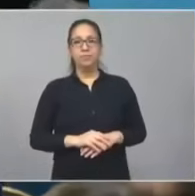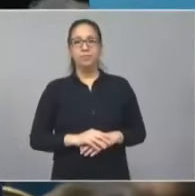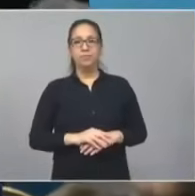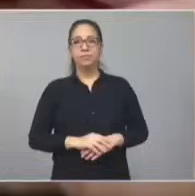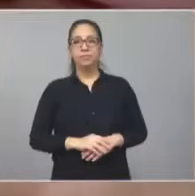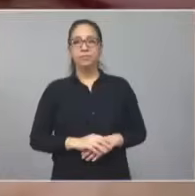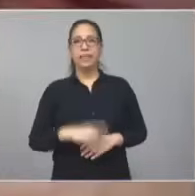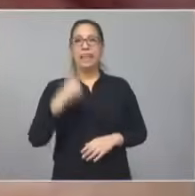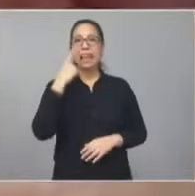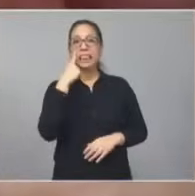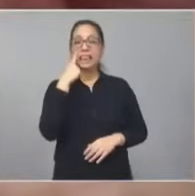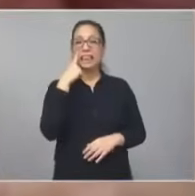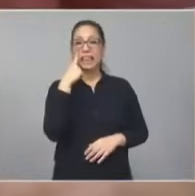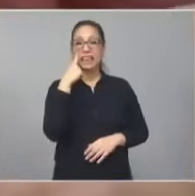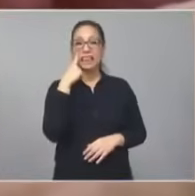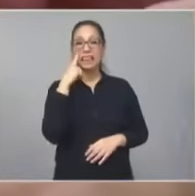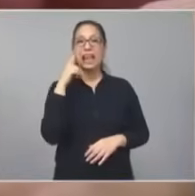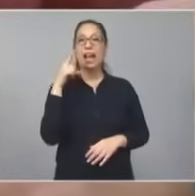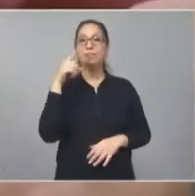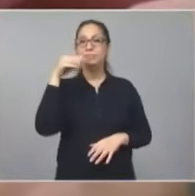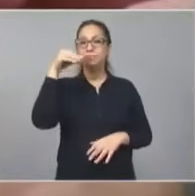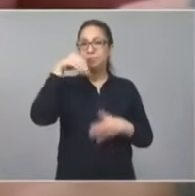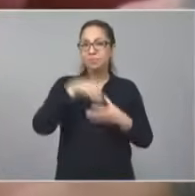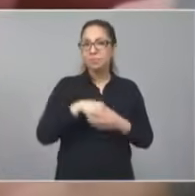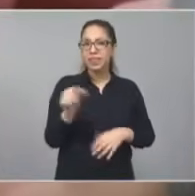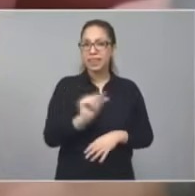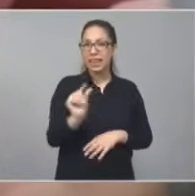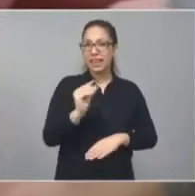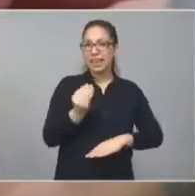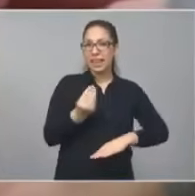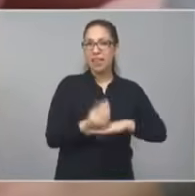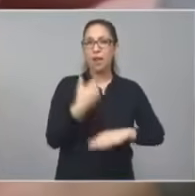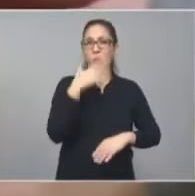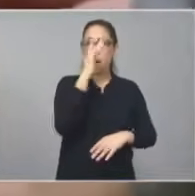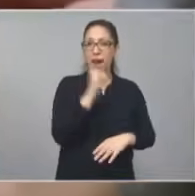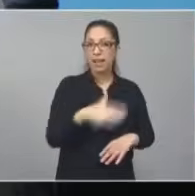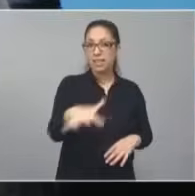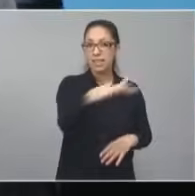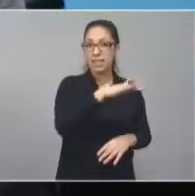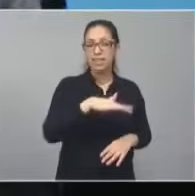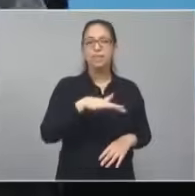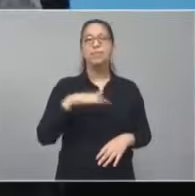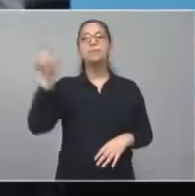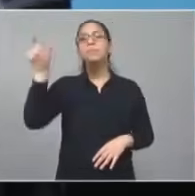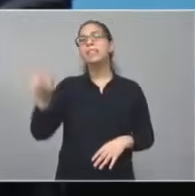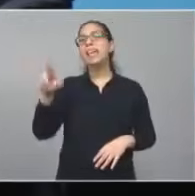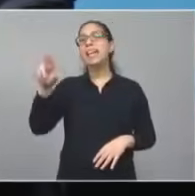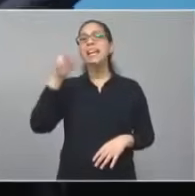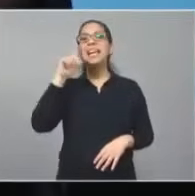La intendenta de interina de Benito Juárez, María Teresa Ricci.